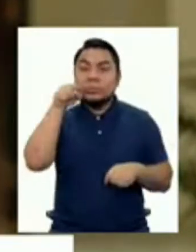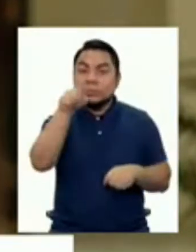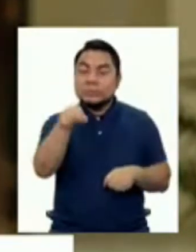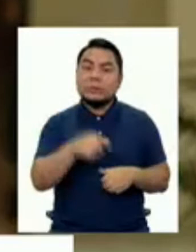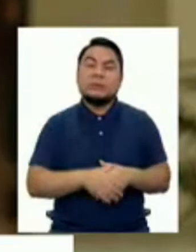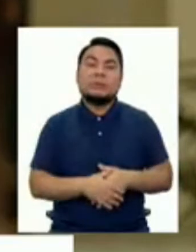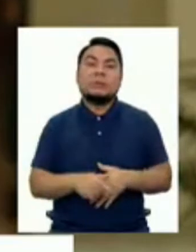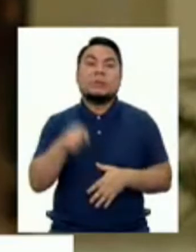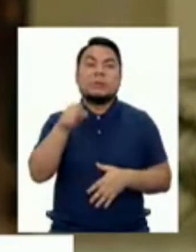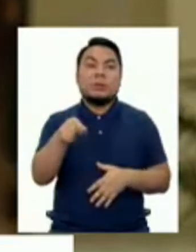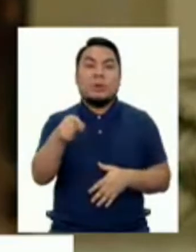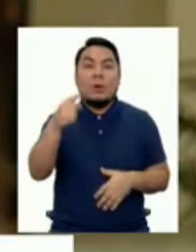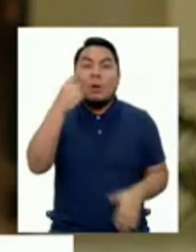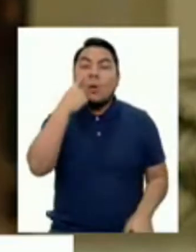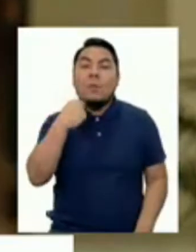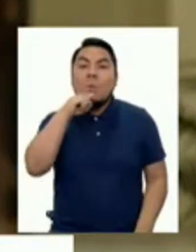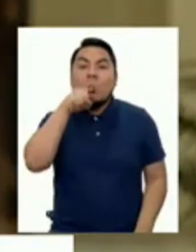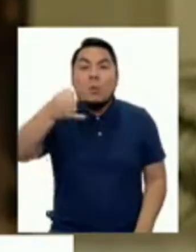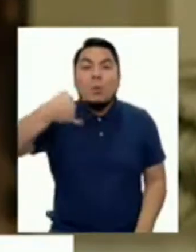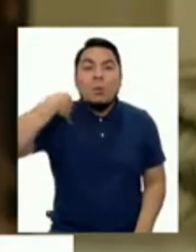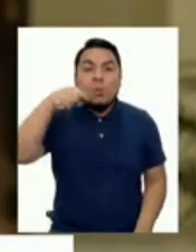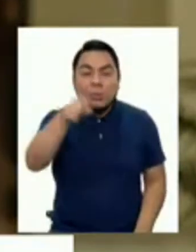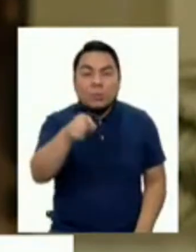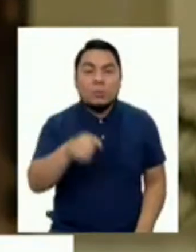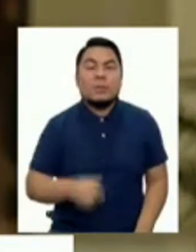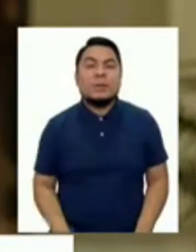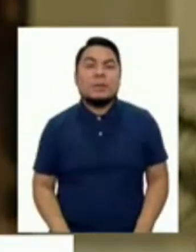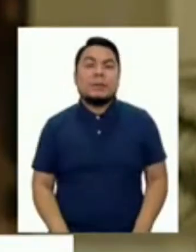usted, señora, señor, joven,